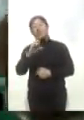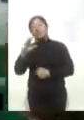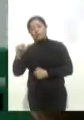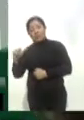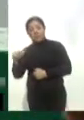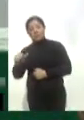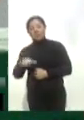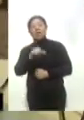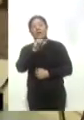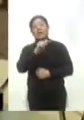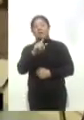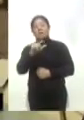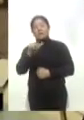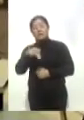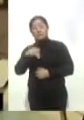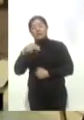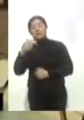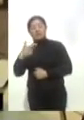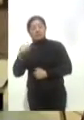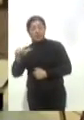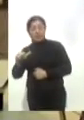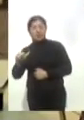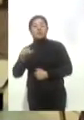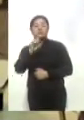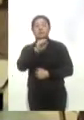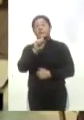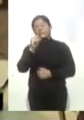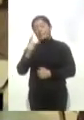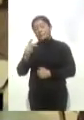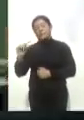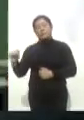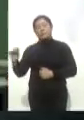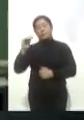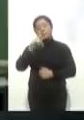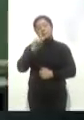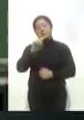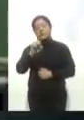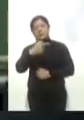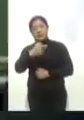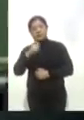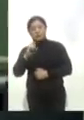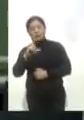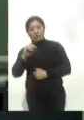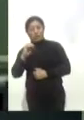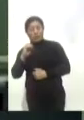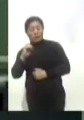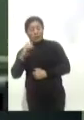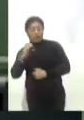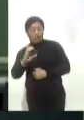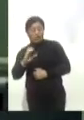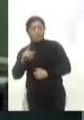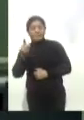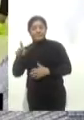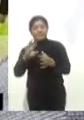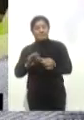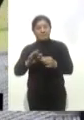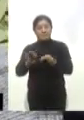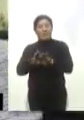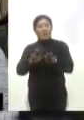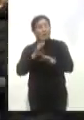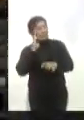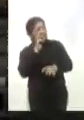San Pablo del Monte y Texoloc. Dicha capacitación se enfocó en brindar conocimiento en materia del panorama epidemiológico,